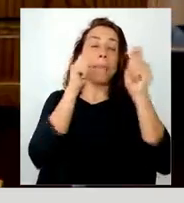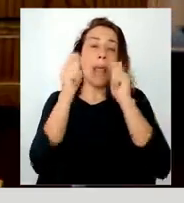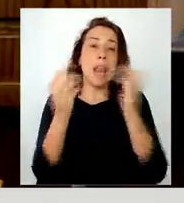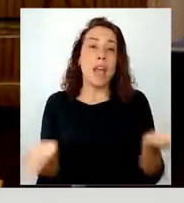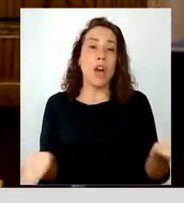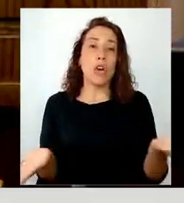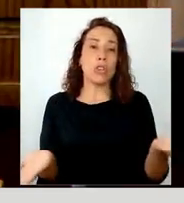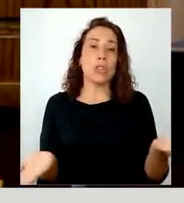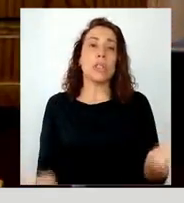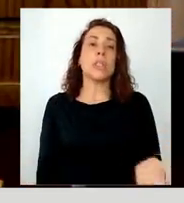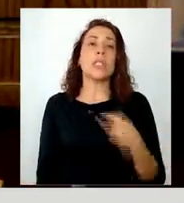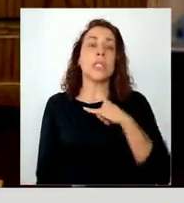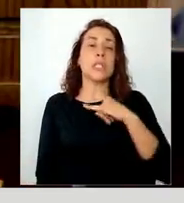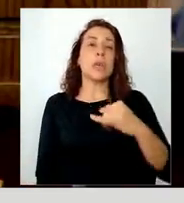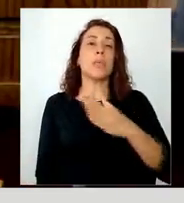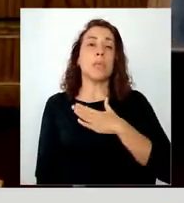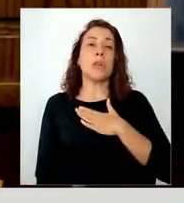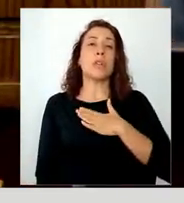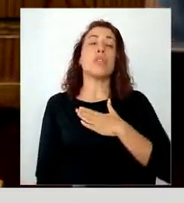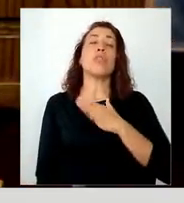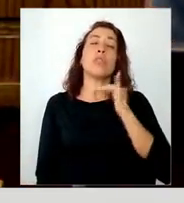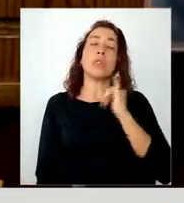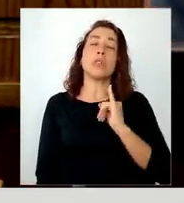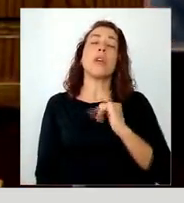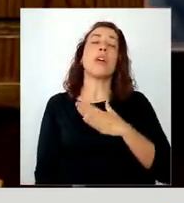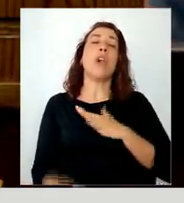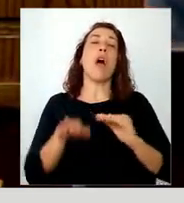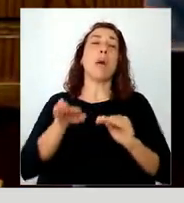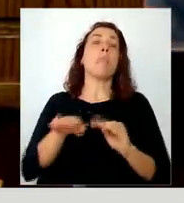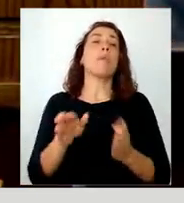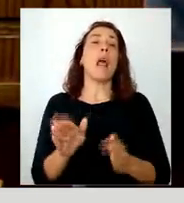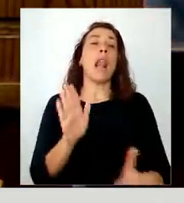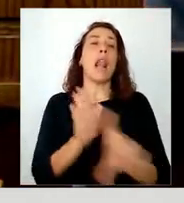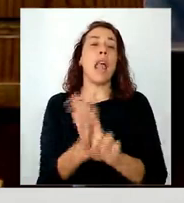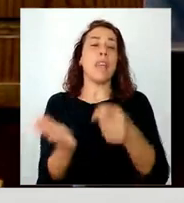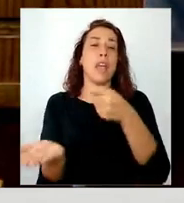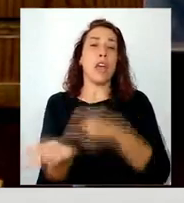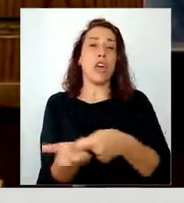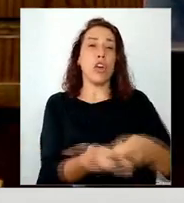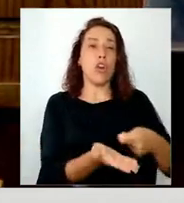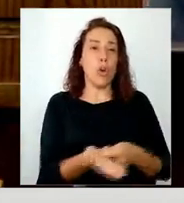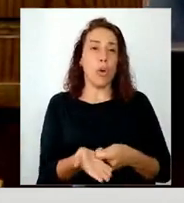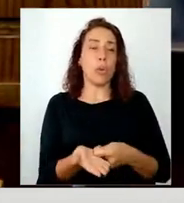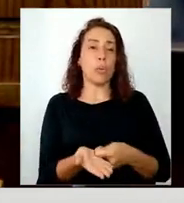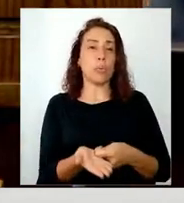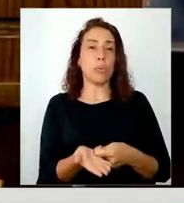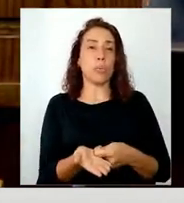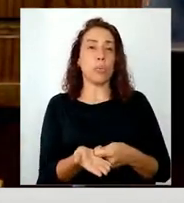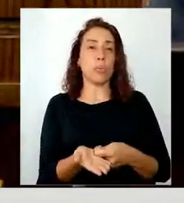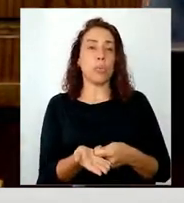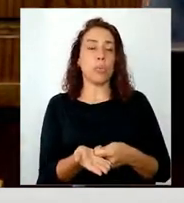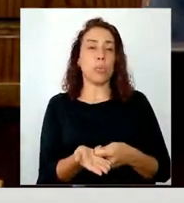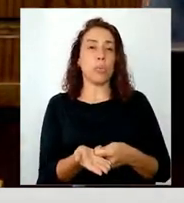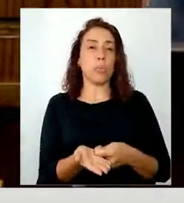he sido muy partidario de la ley de compras y de hacer esta actualización